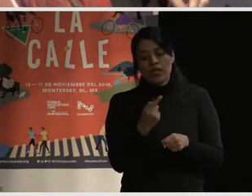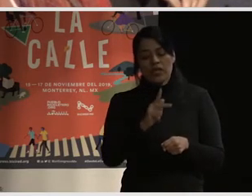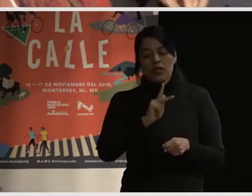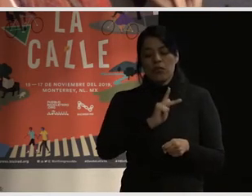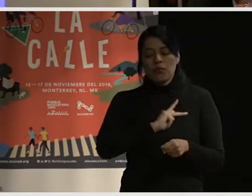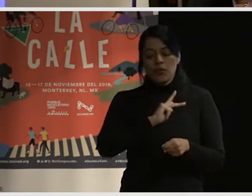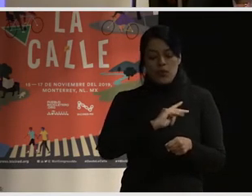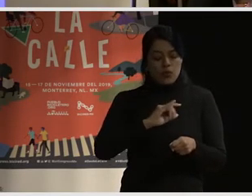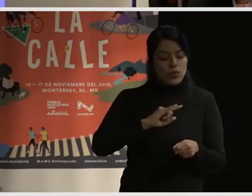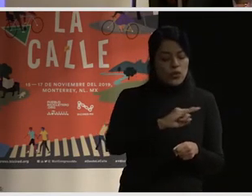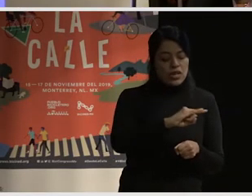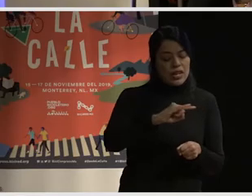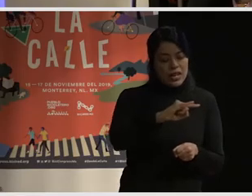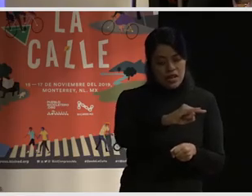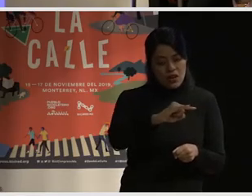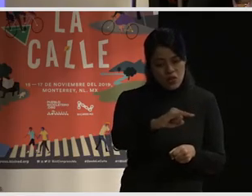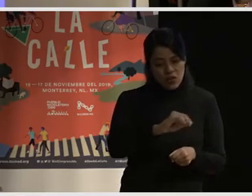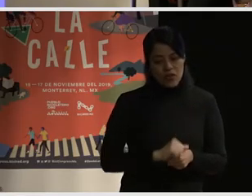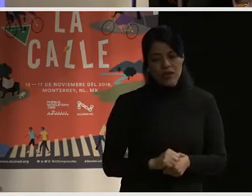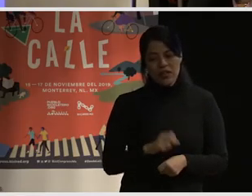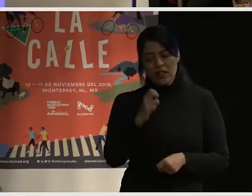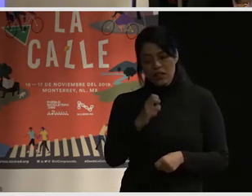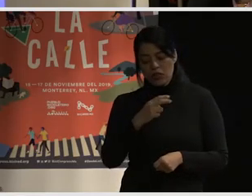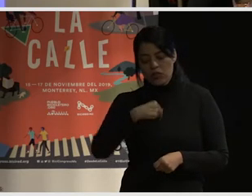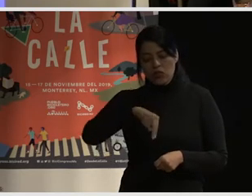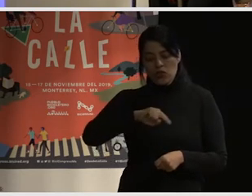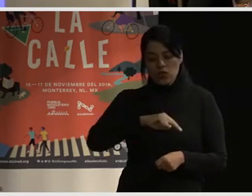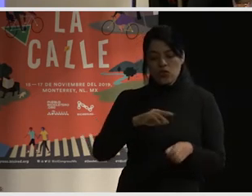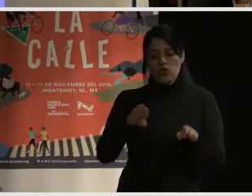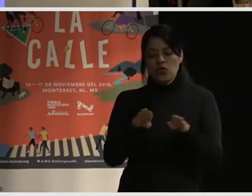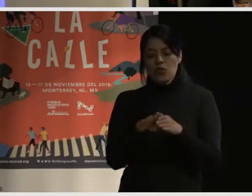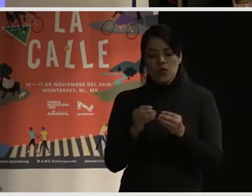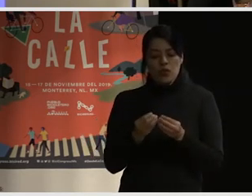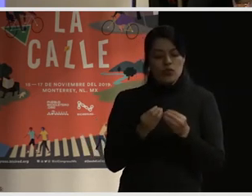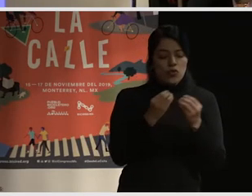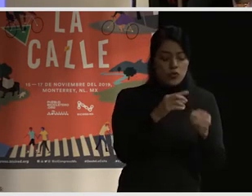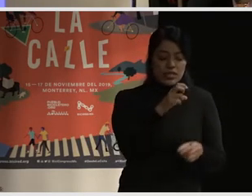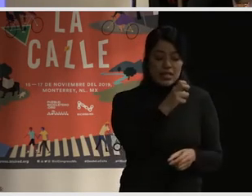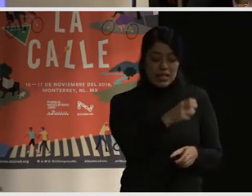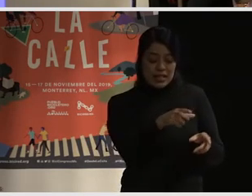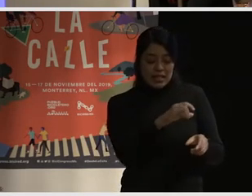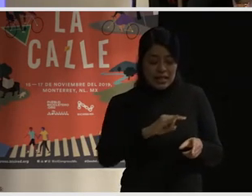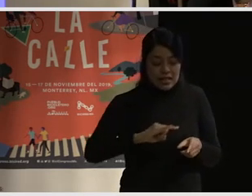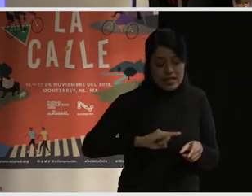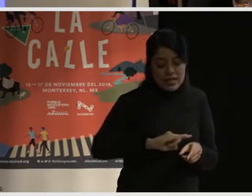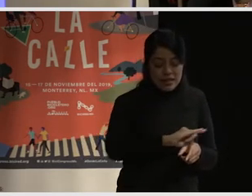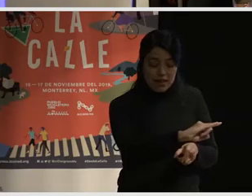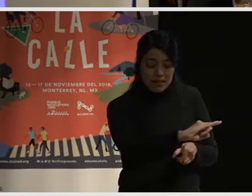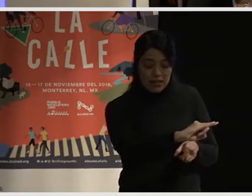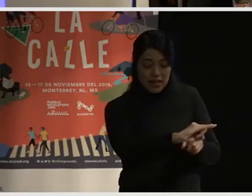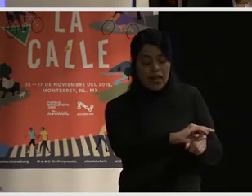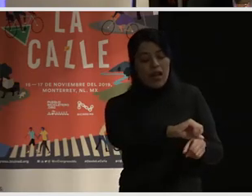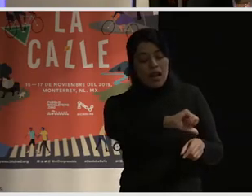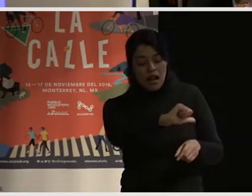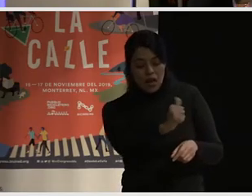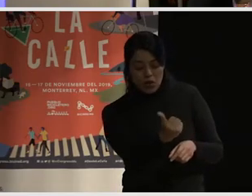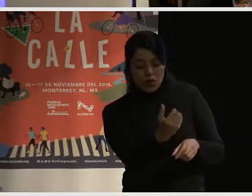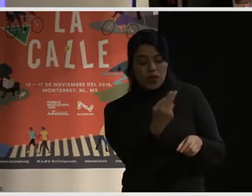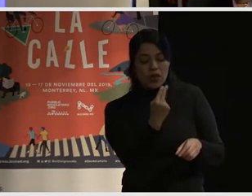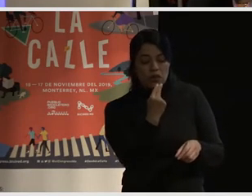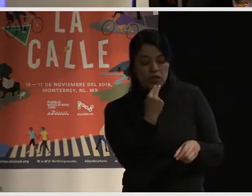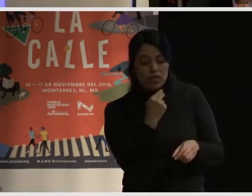estacionamiento ahí entonces vamos a ver de qué manera podemos ofrecer ese cajón de estacionamiento para algunas otras actividades y de alguna forma